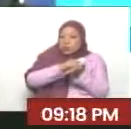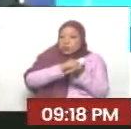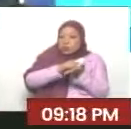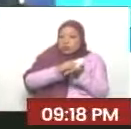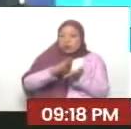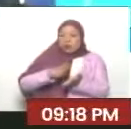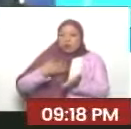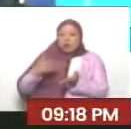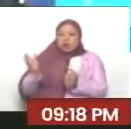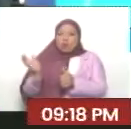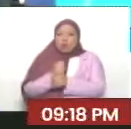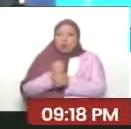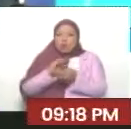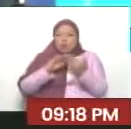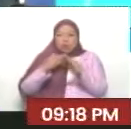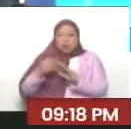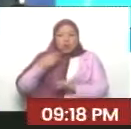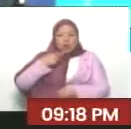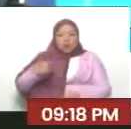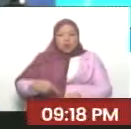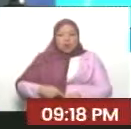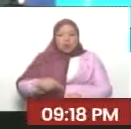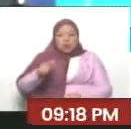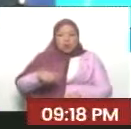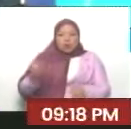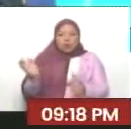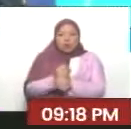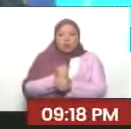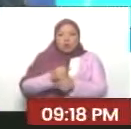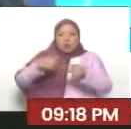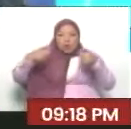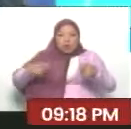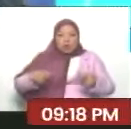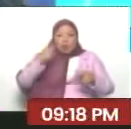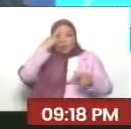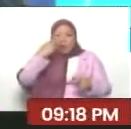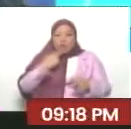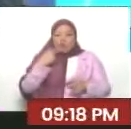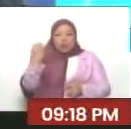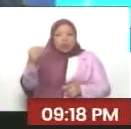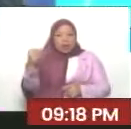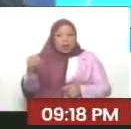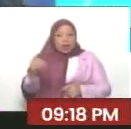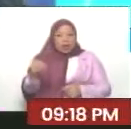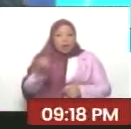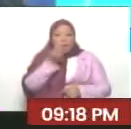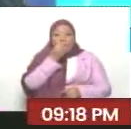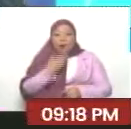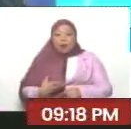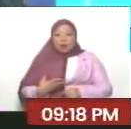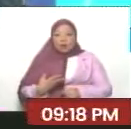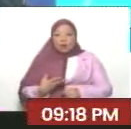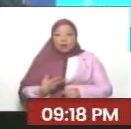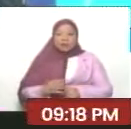¿Será posible conseguir con la comunidad portuguesa aquí un buen golfeado de los teques? ¿Ah?